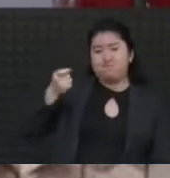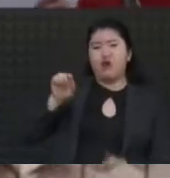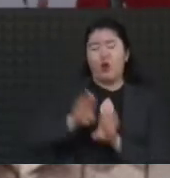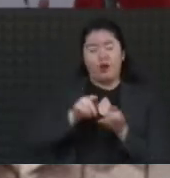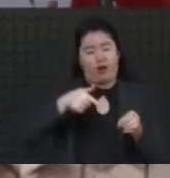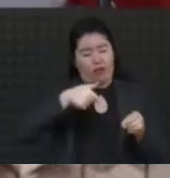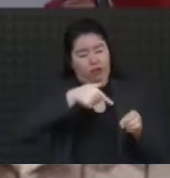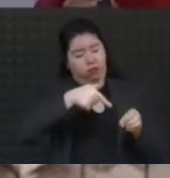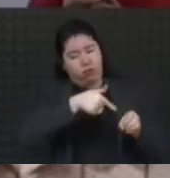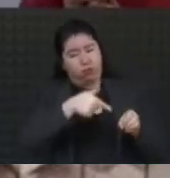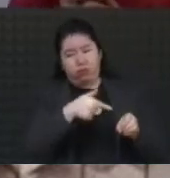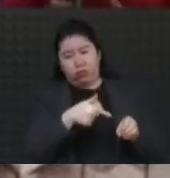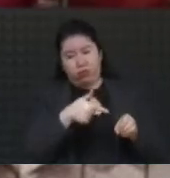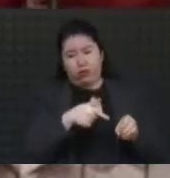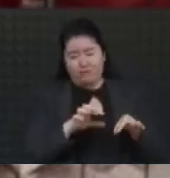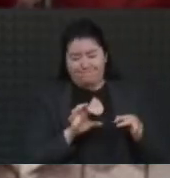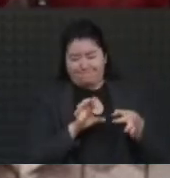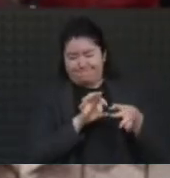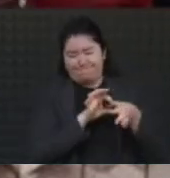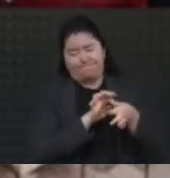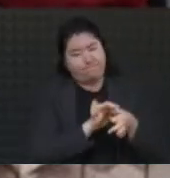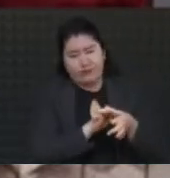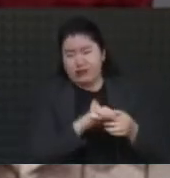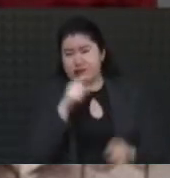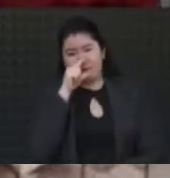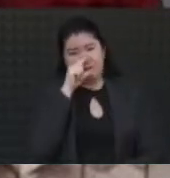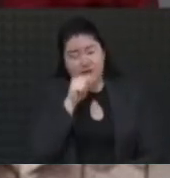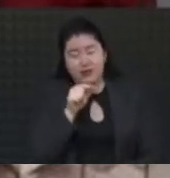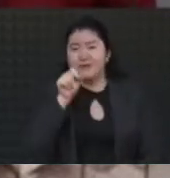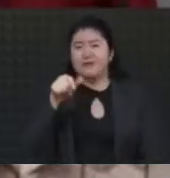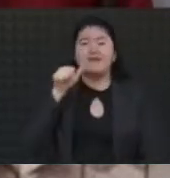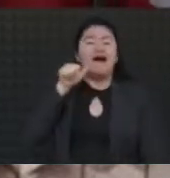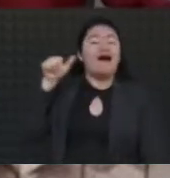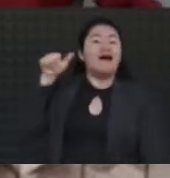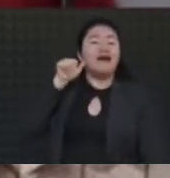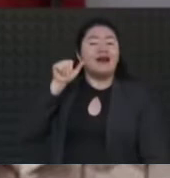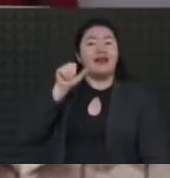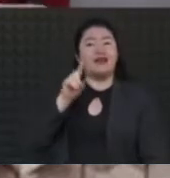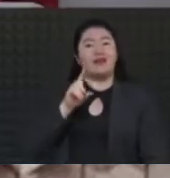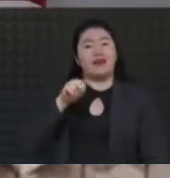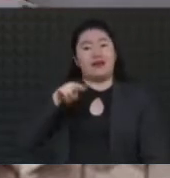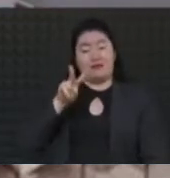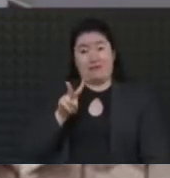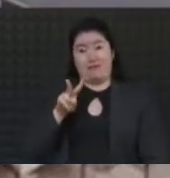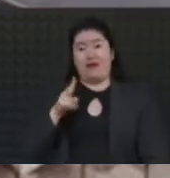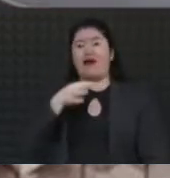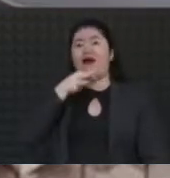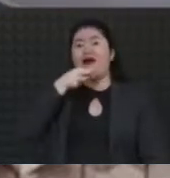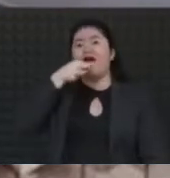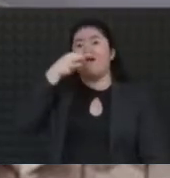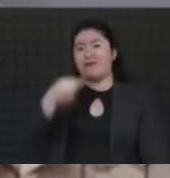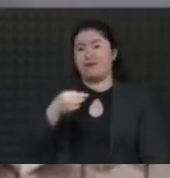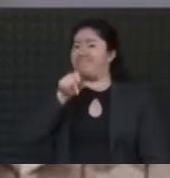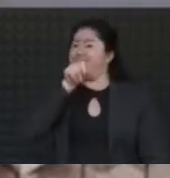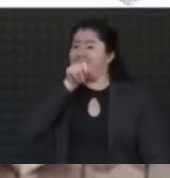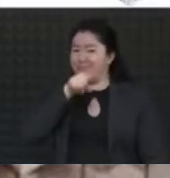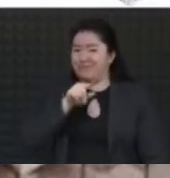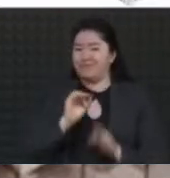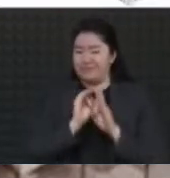de DNB ayer informó, o que se presentó como informe.